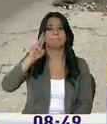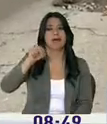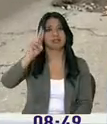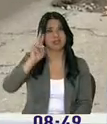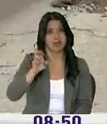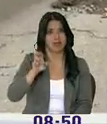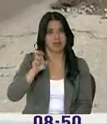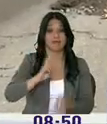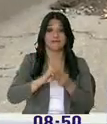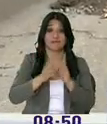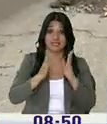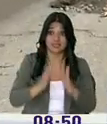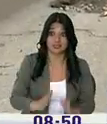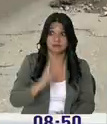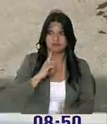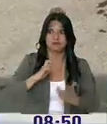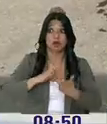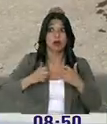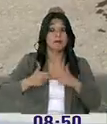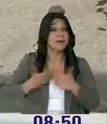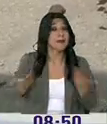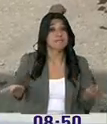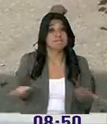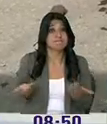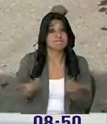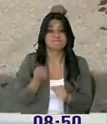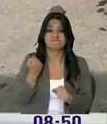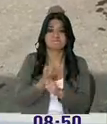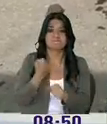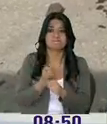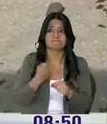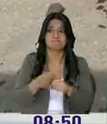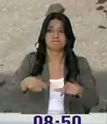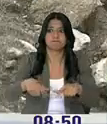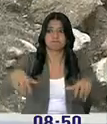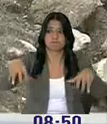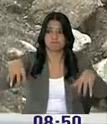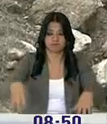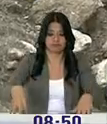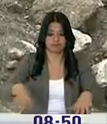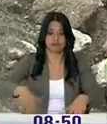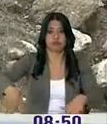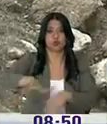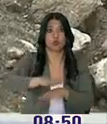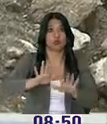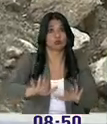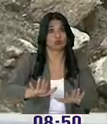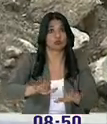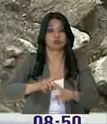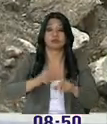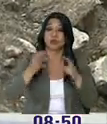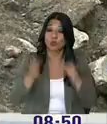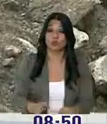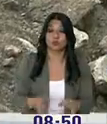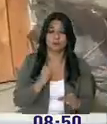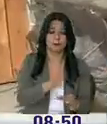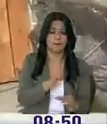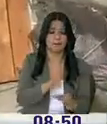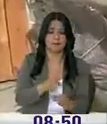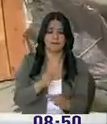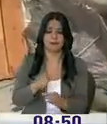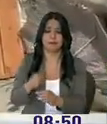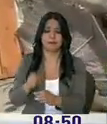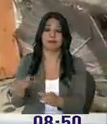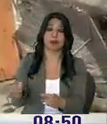varios vecinos el problema se produjo tras unos trabajos de alcantarillado realizados en el sitio los cuales lastimosamente no se concluyeron